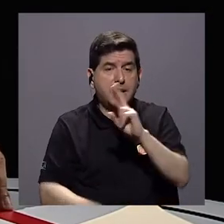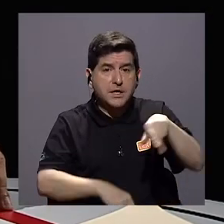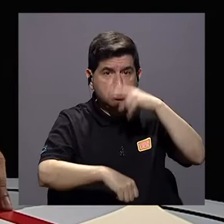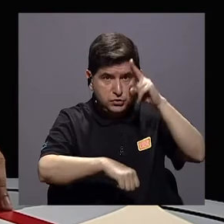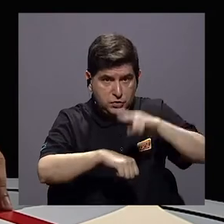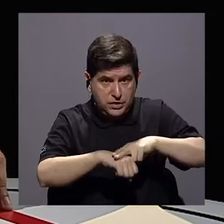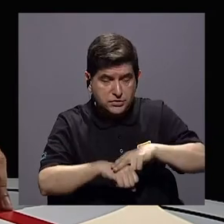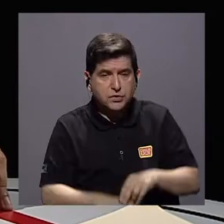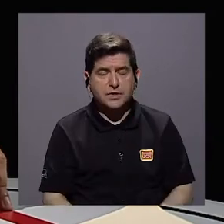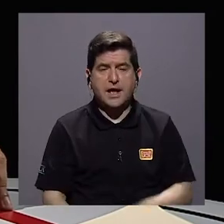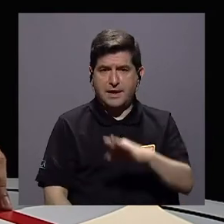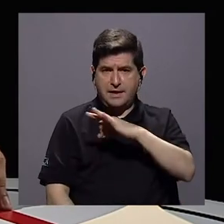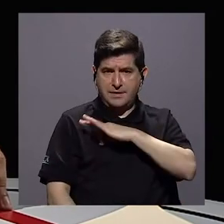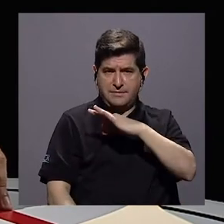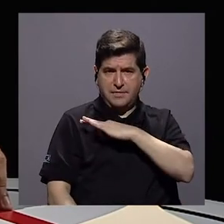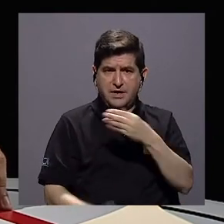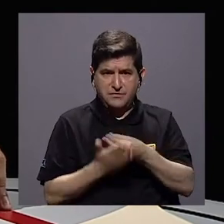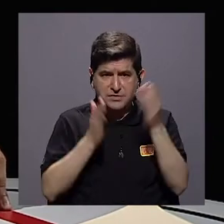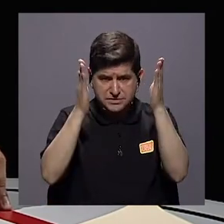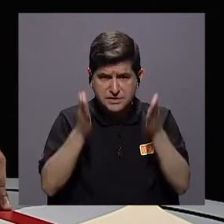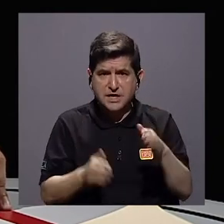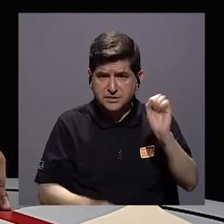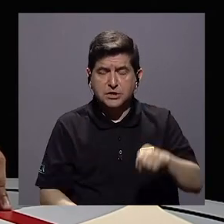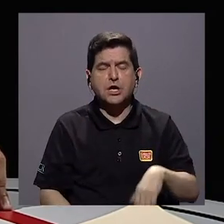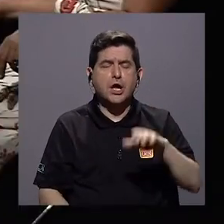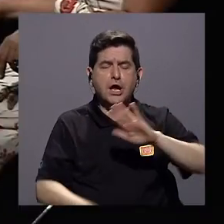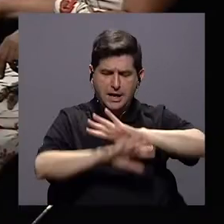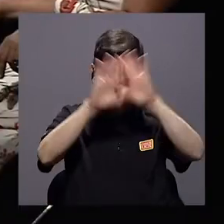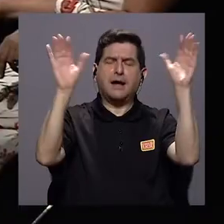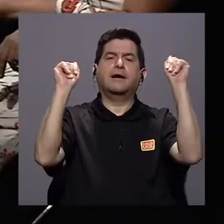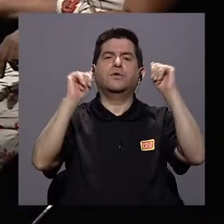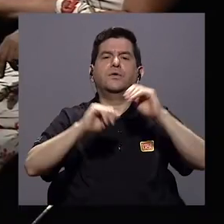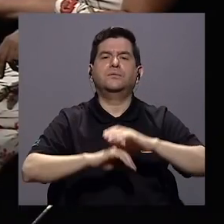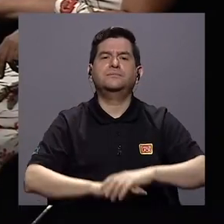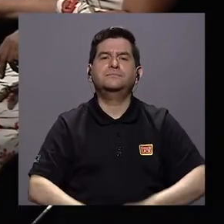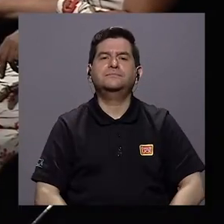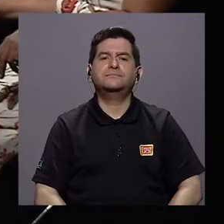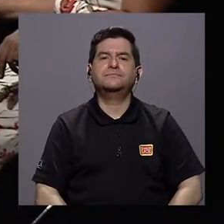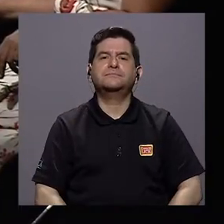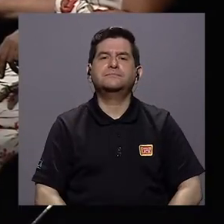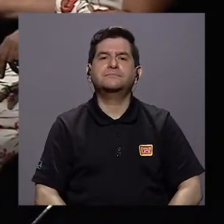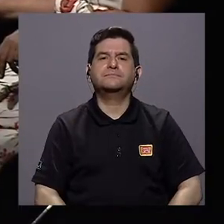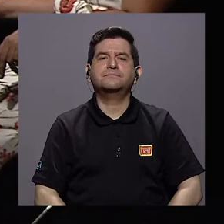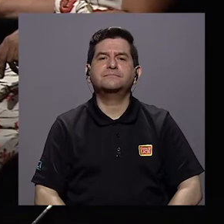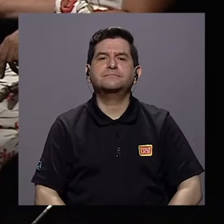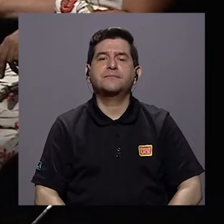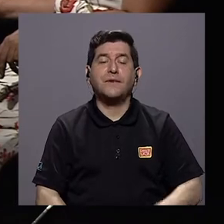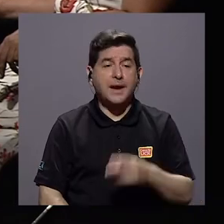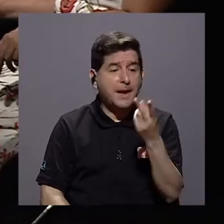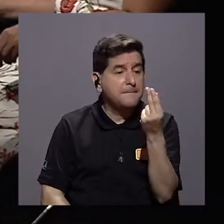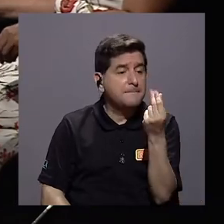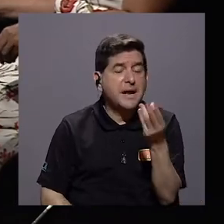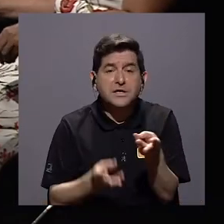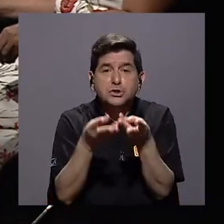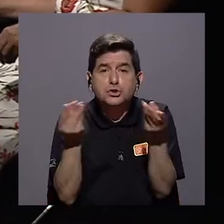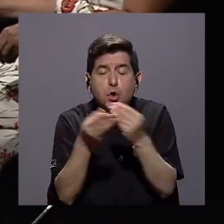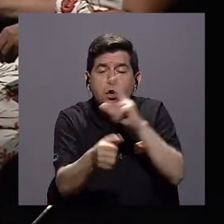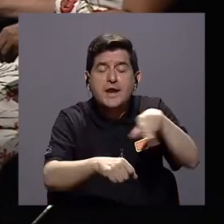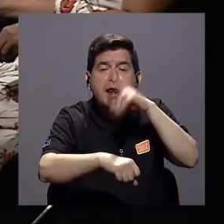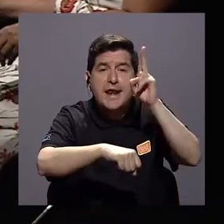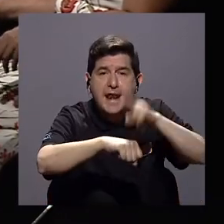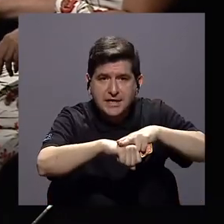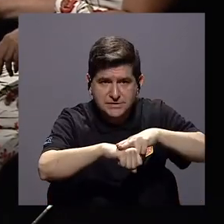a nivel nacional es beneficioso para el consumidor? Claro que sí. El precio de